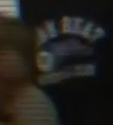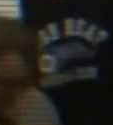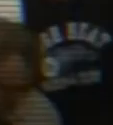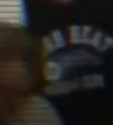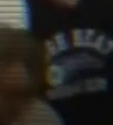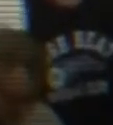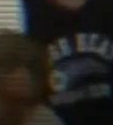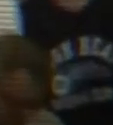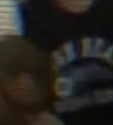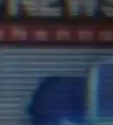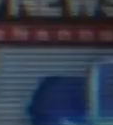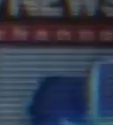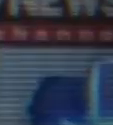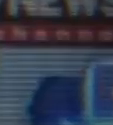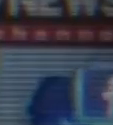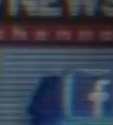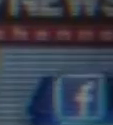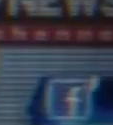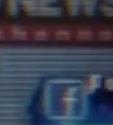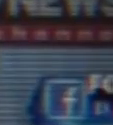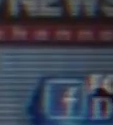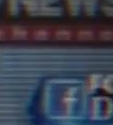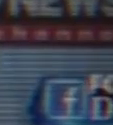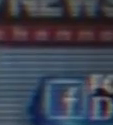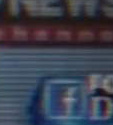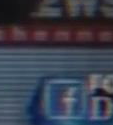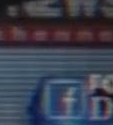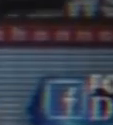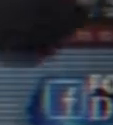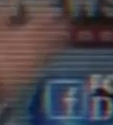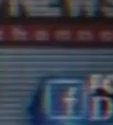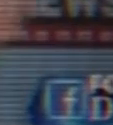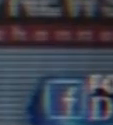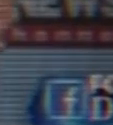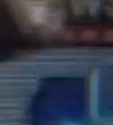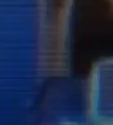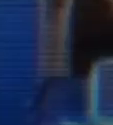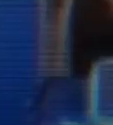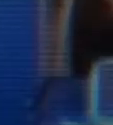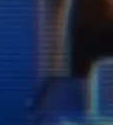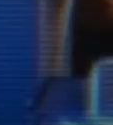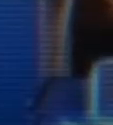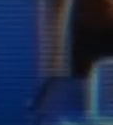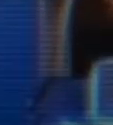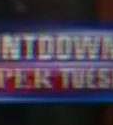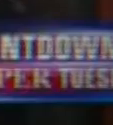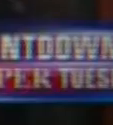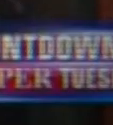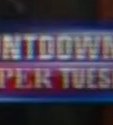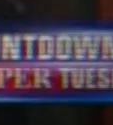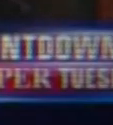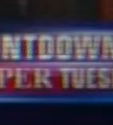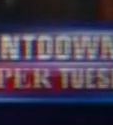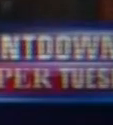Okay. We'll build the wall. We need to build a wall. A big, beautiful wall. Build a wall. Fue una de